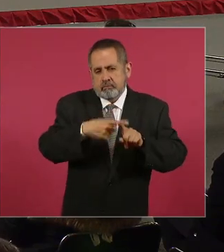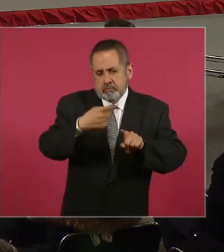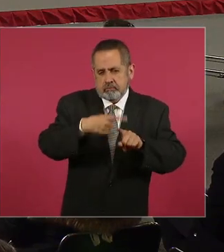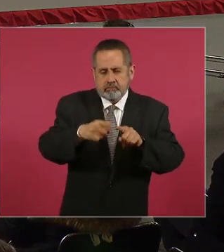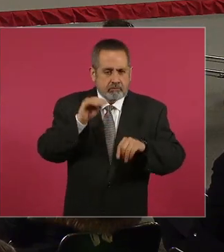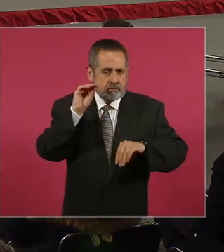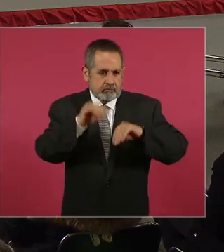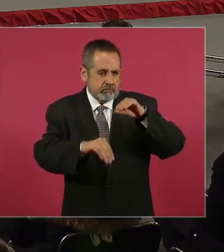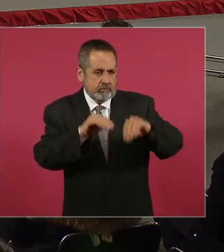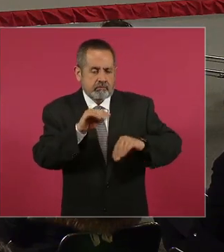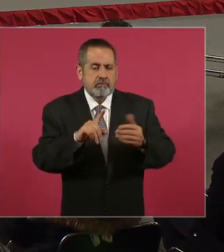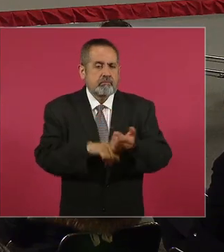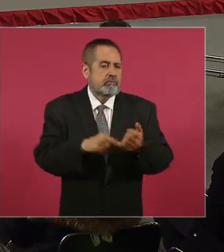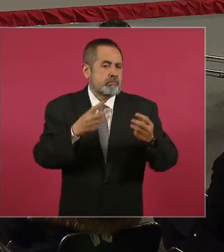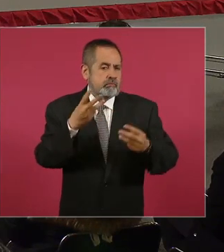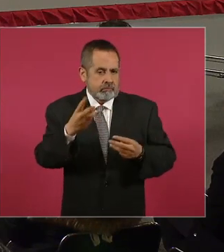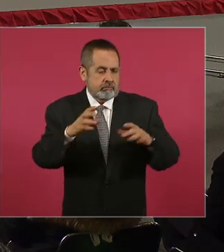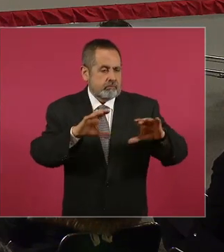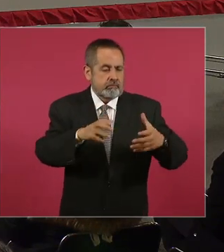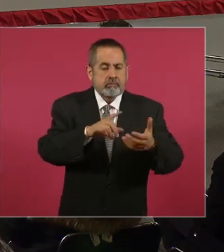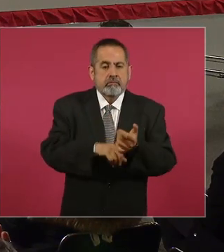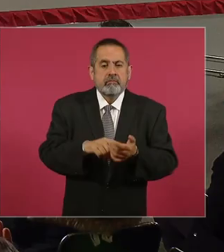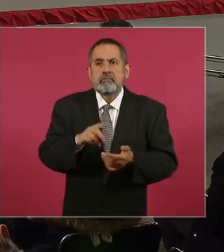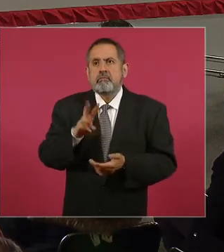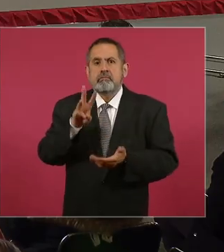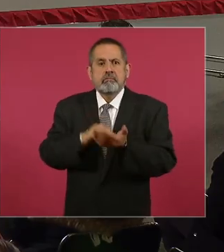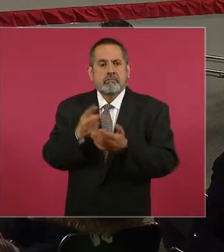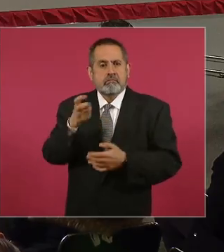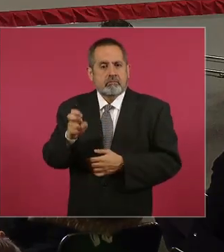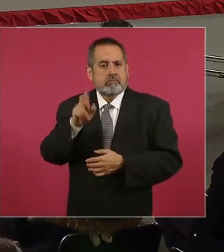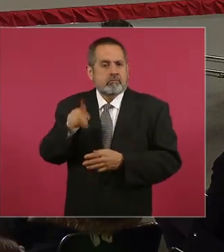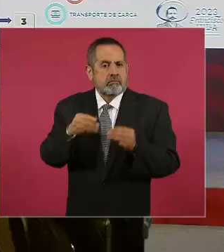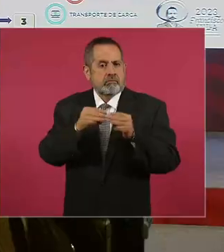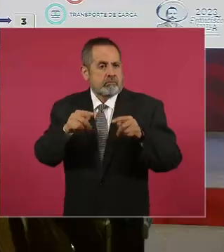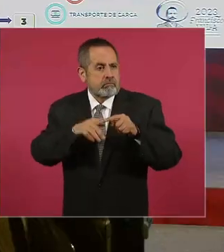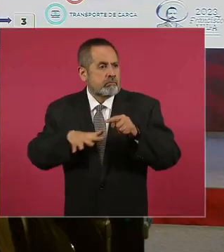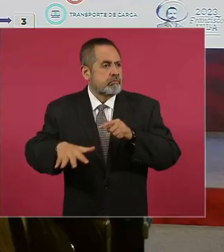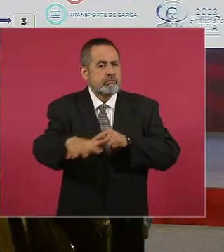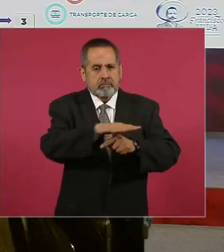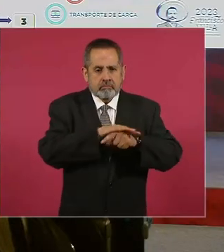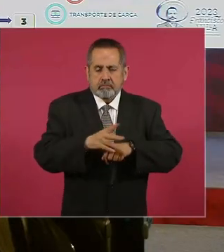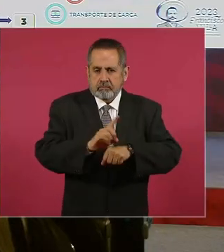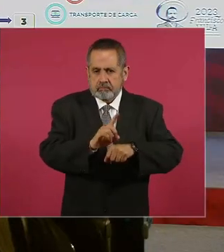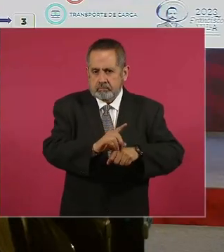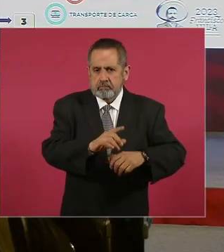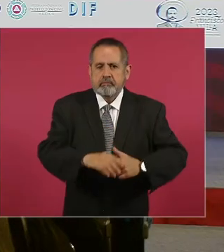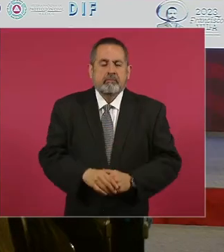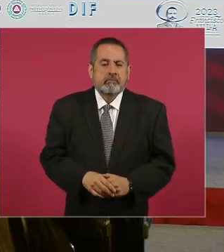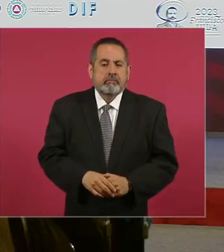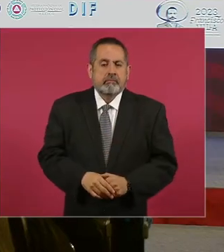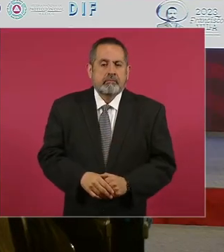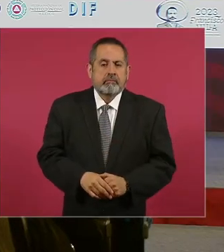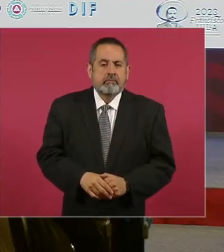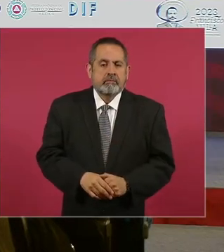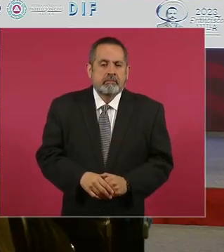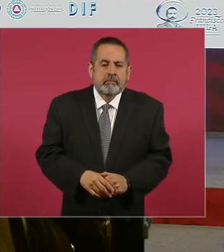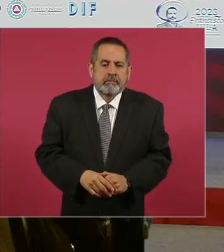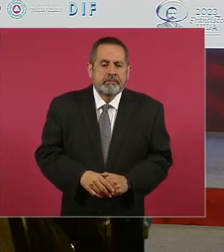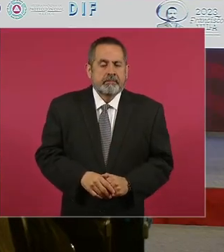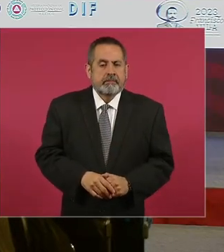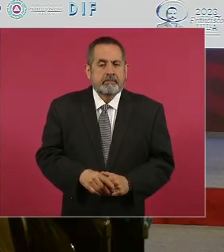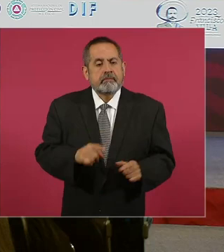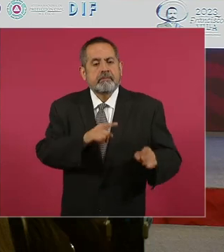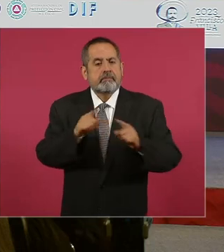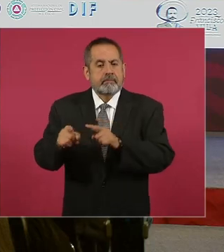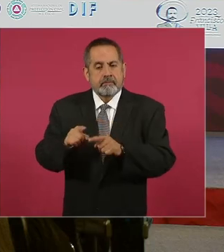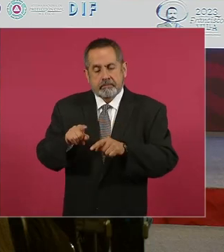destacamentos, 3 estaciones navales, patrullando 3.200 kilómetros diarios. Adelante. En la atención